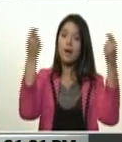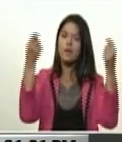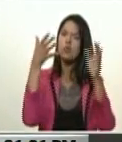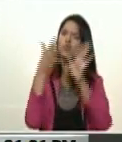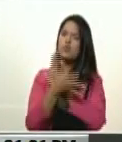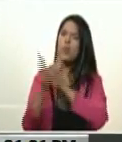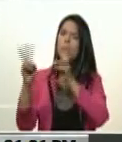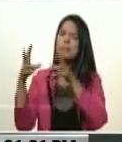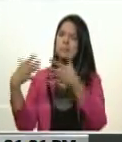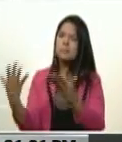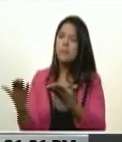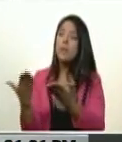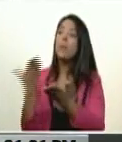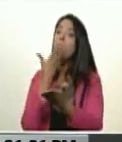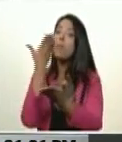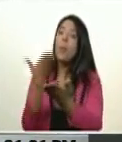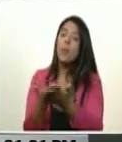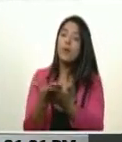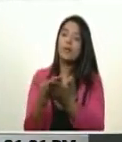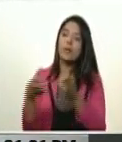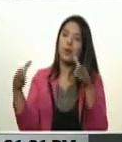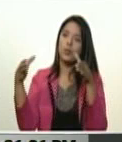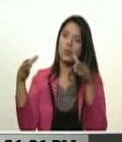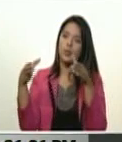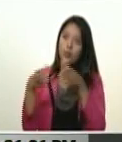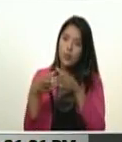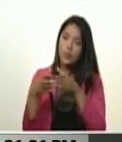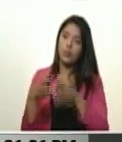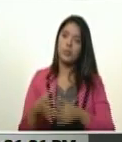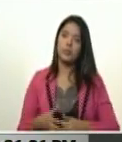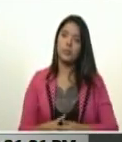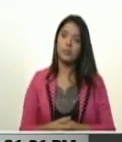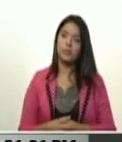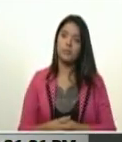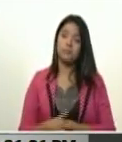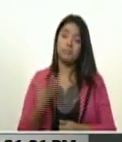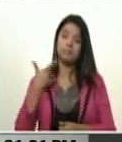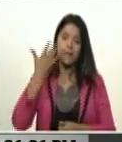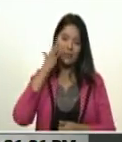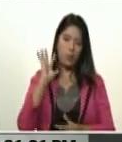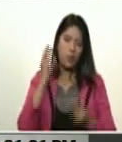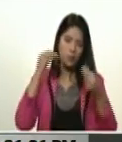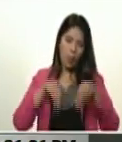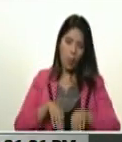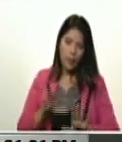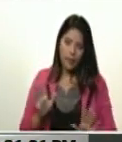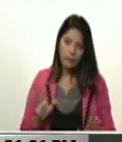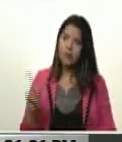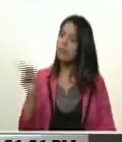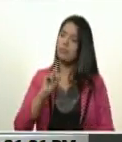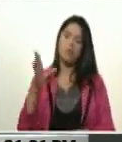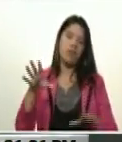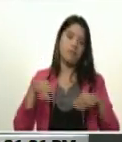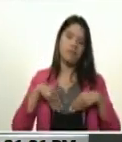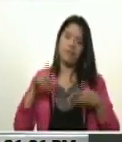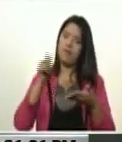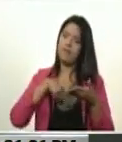tema, sobre la propuesta del comando del documento de supuesto acuerdo, es no firmar ese